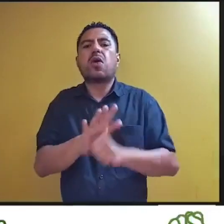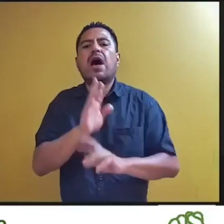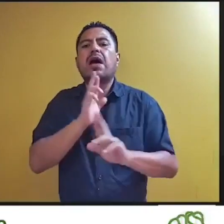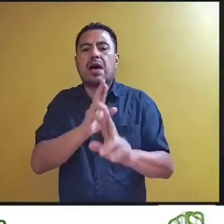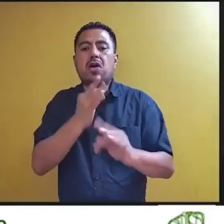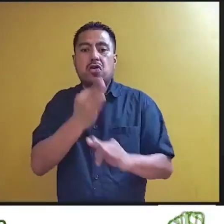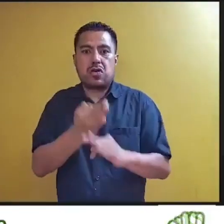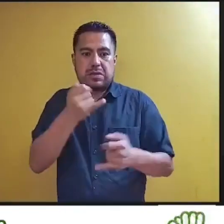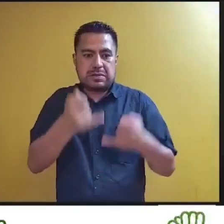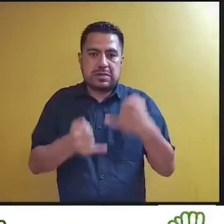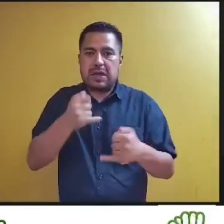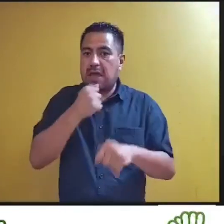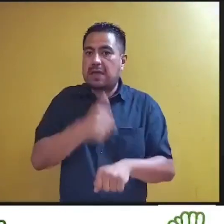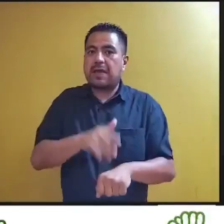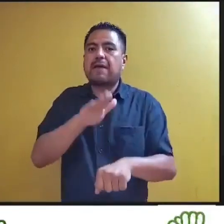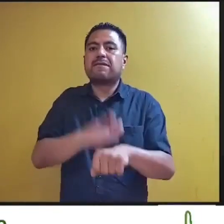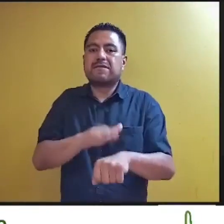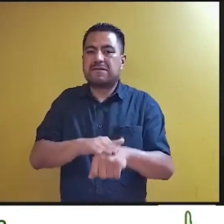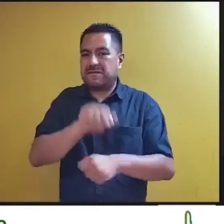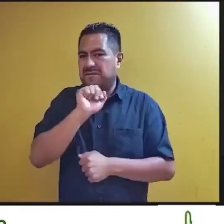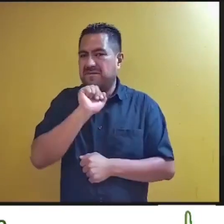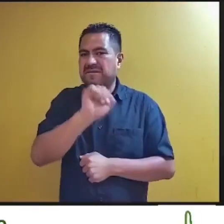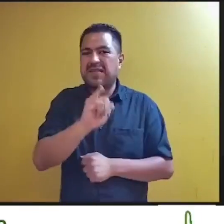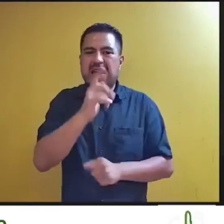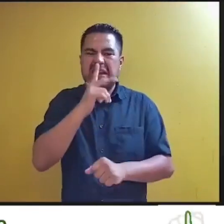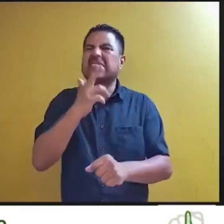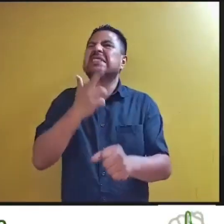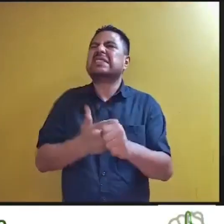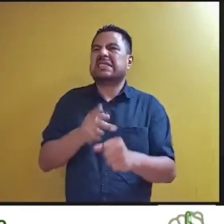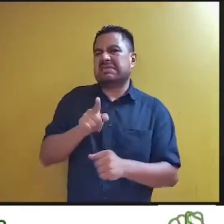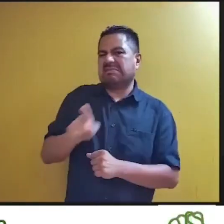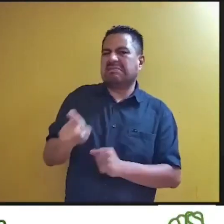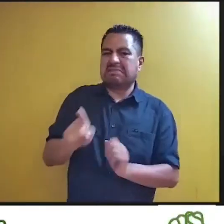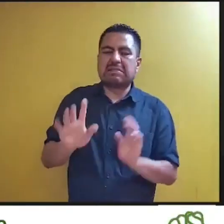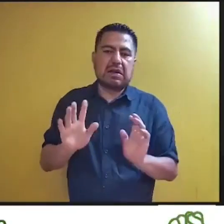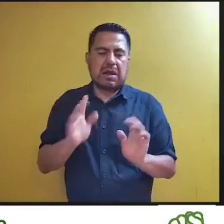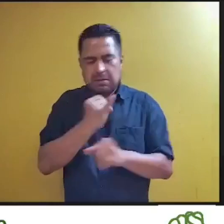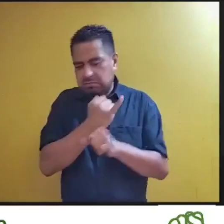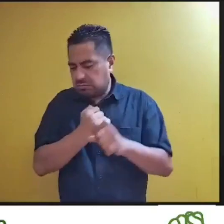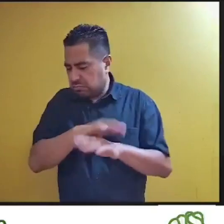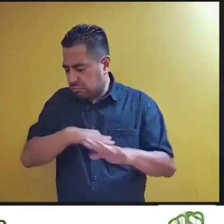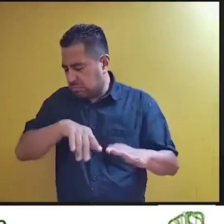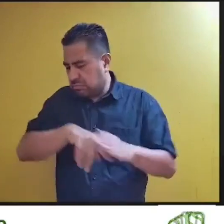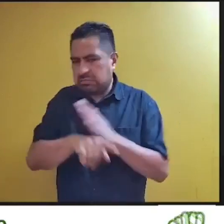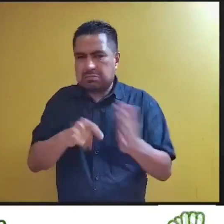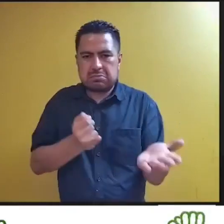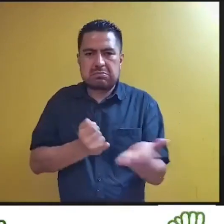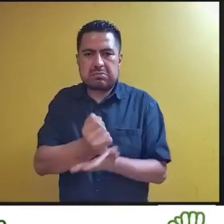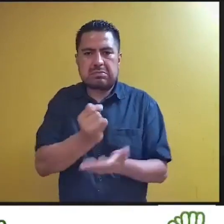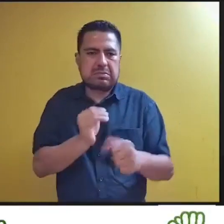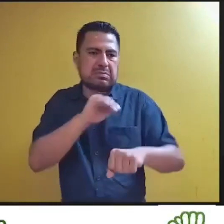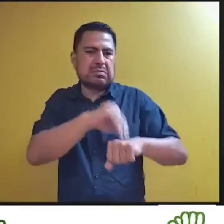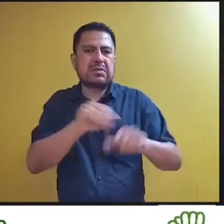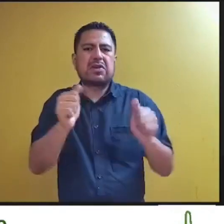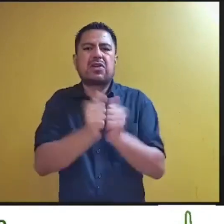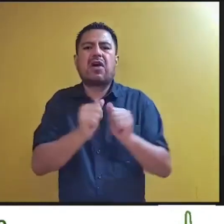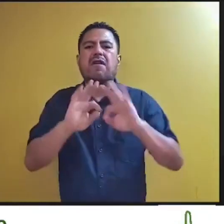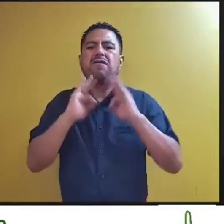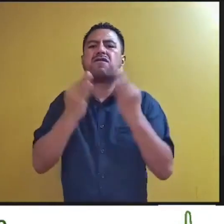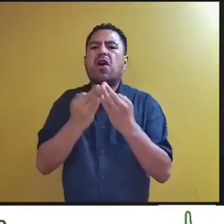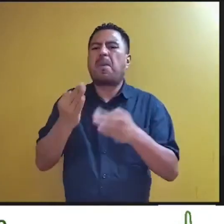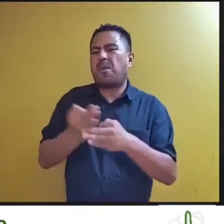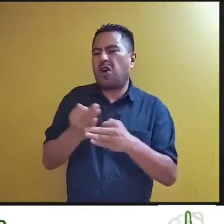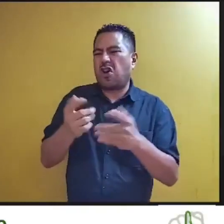órgano jurisdiccional advierte que efectivamente la autoridad responsable estudia, califica y determina respecto del deslinde formulado por